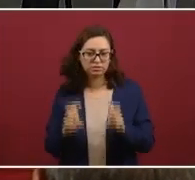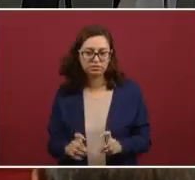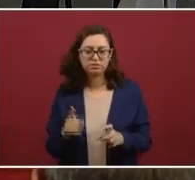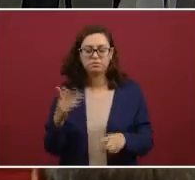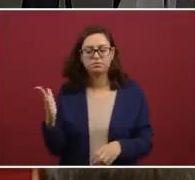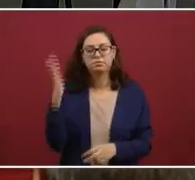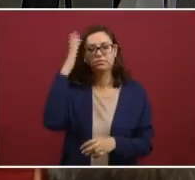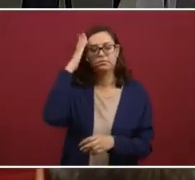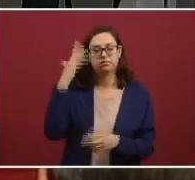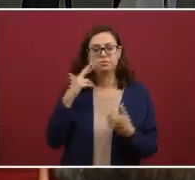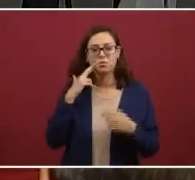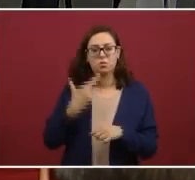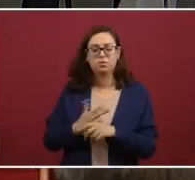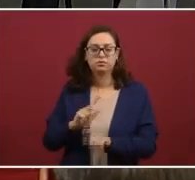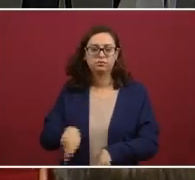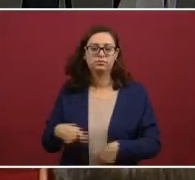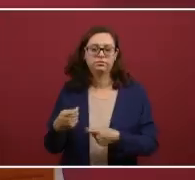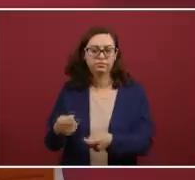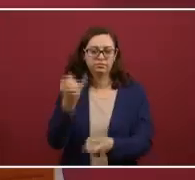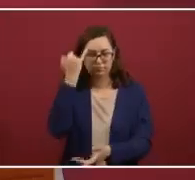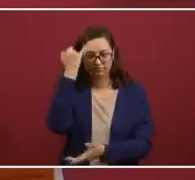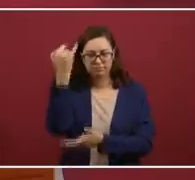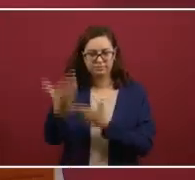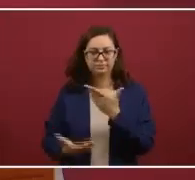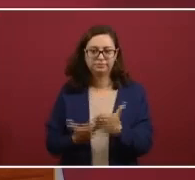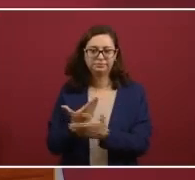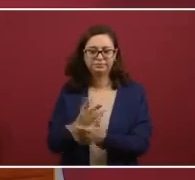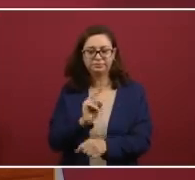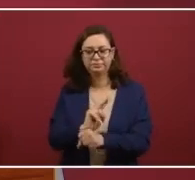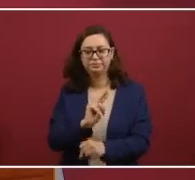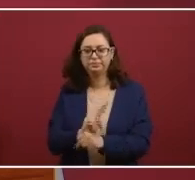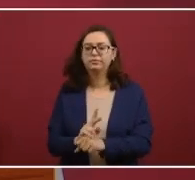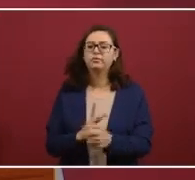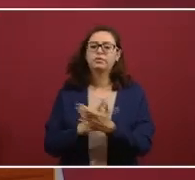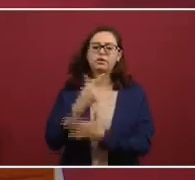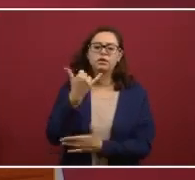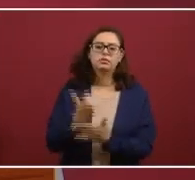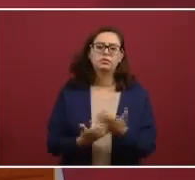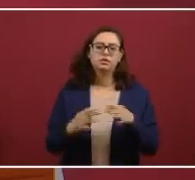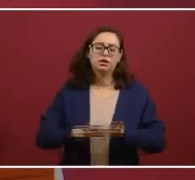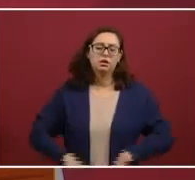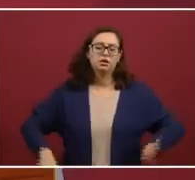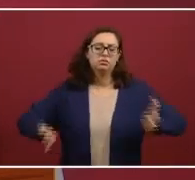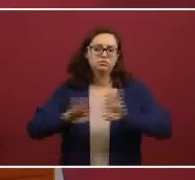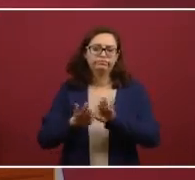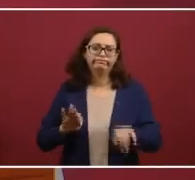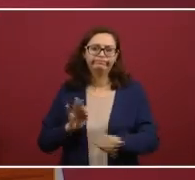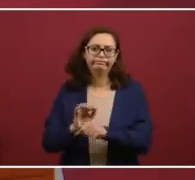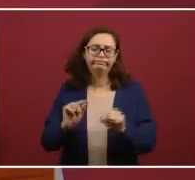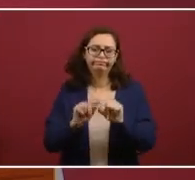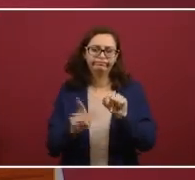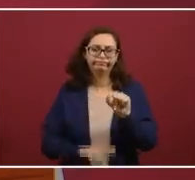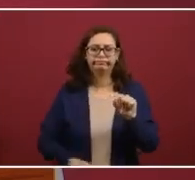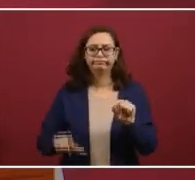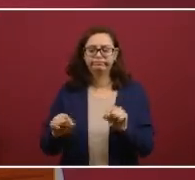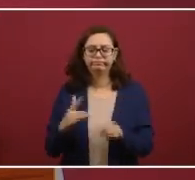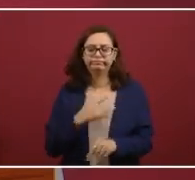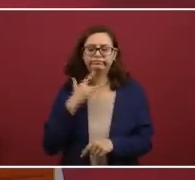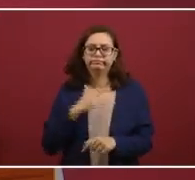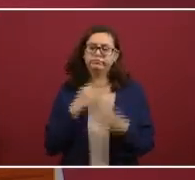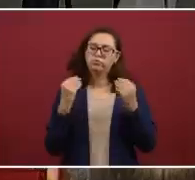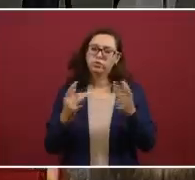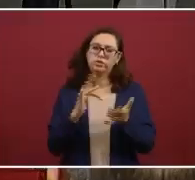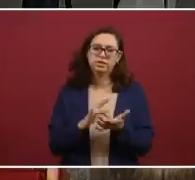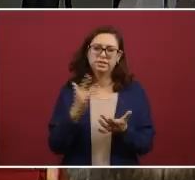al frente de esta iniciativa. El proyecto es muy importante para este país, por eso agradecemos mucho a las